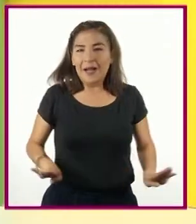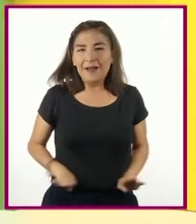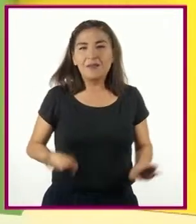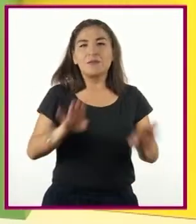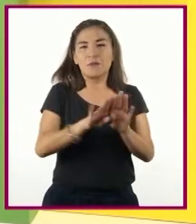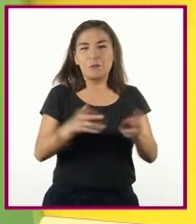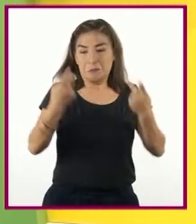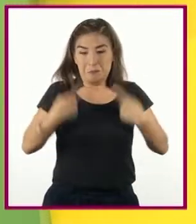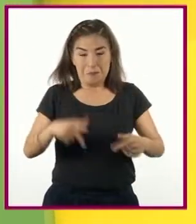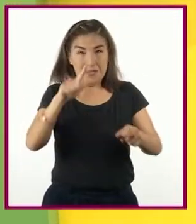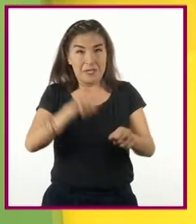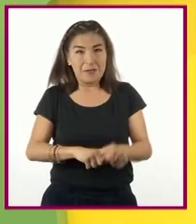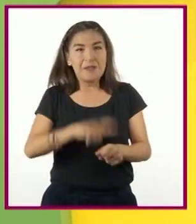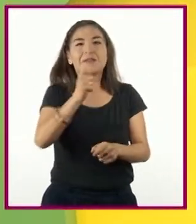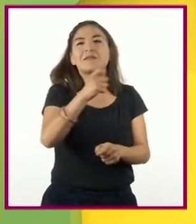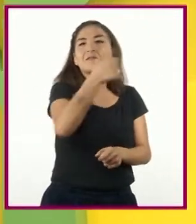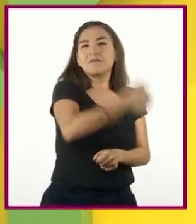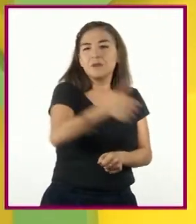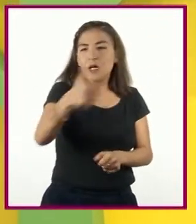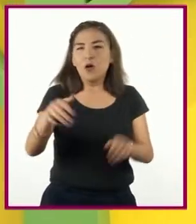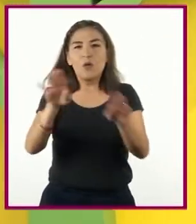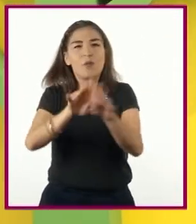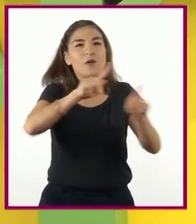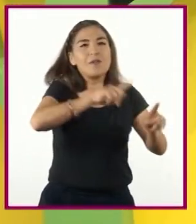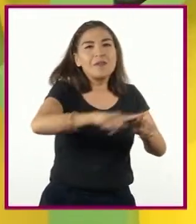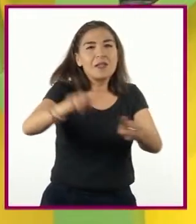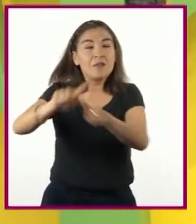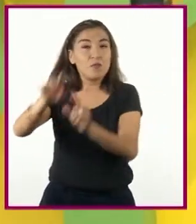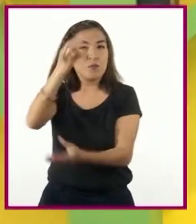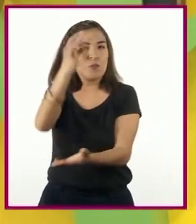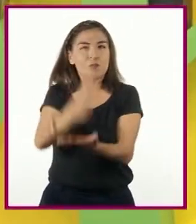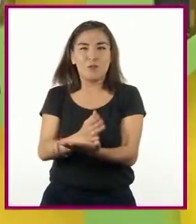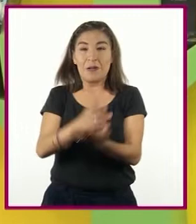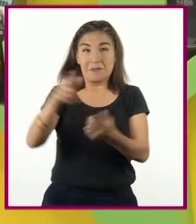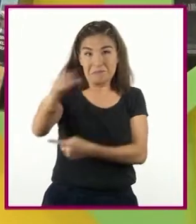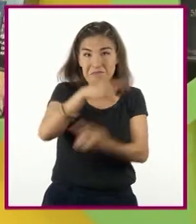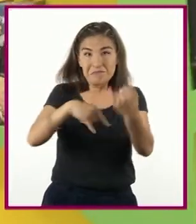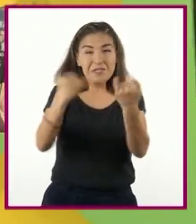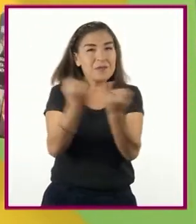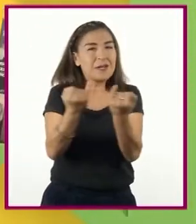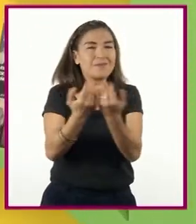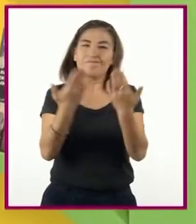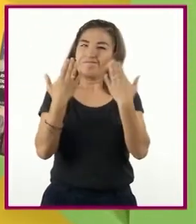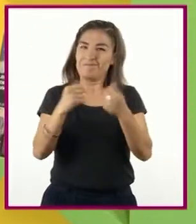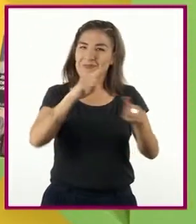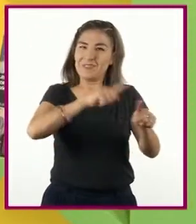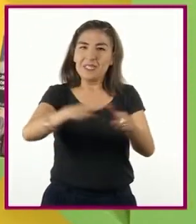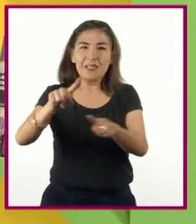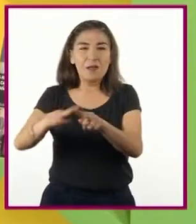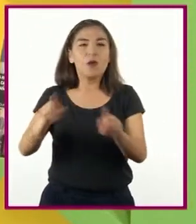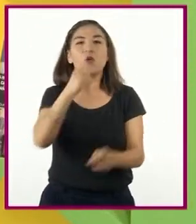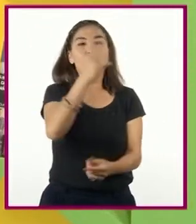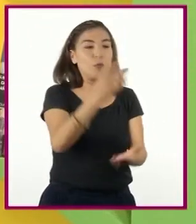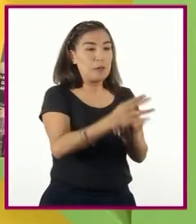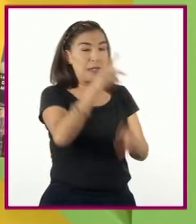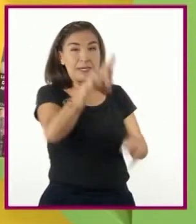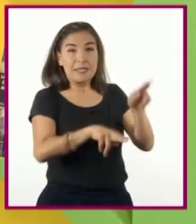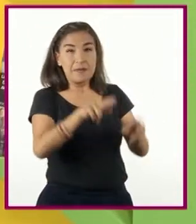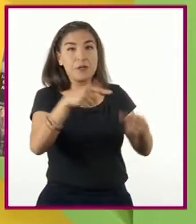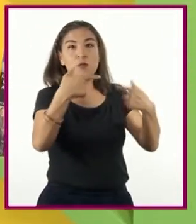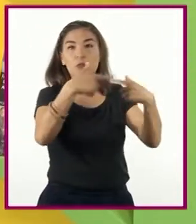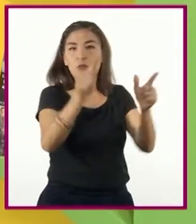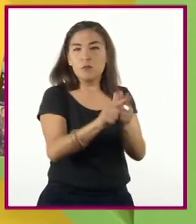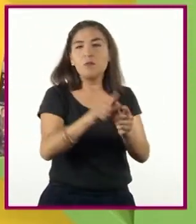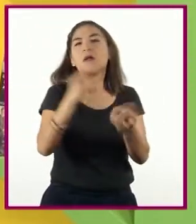características propias que les distingue y les hace únicas o únicos, tanto a nivel individual como colectivo.